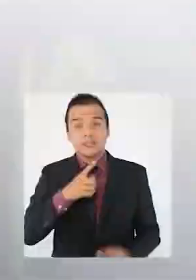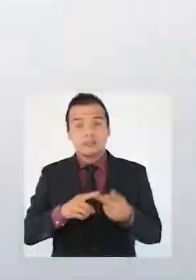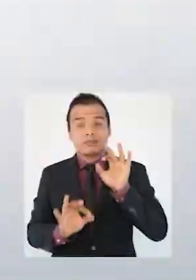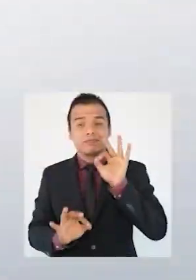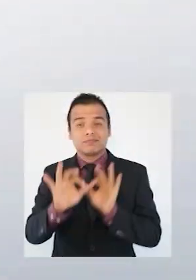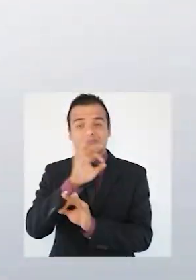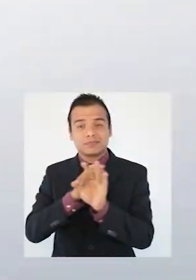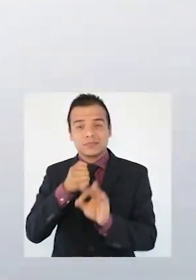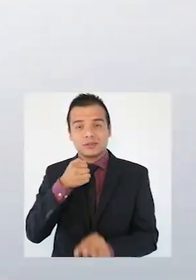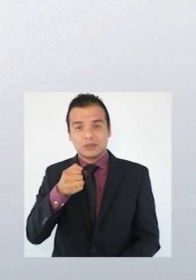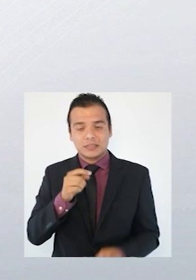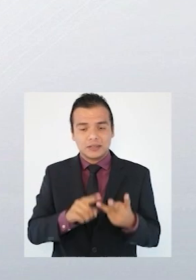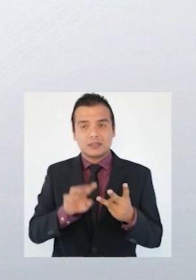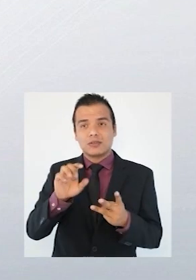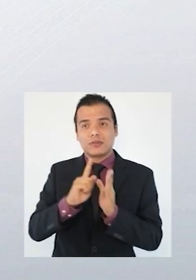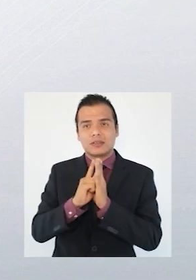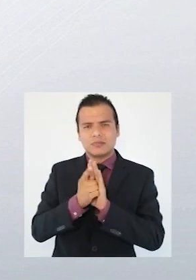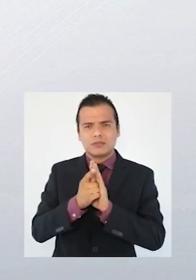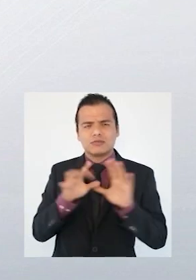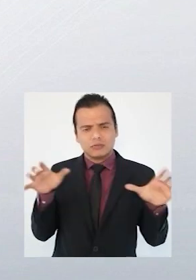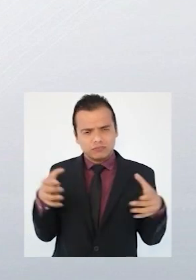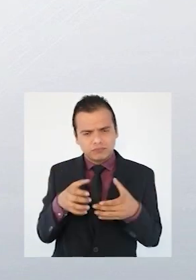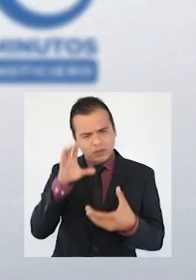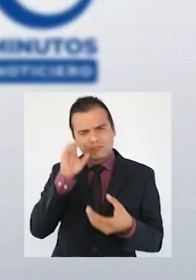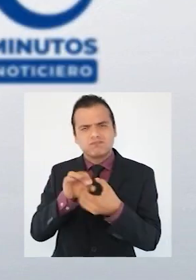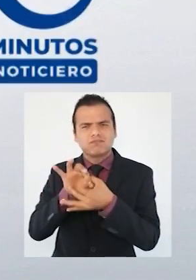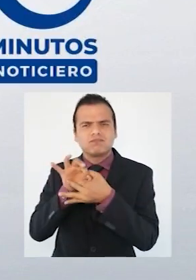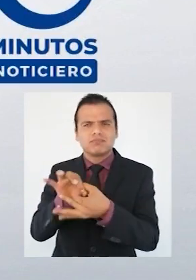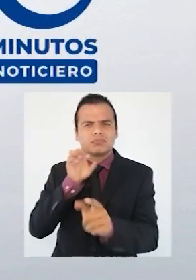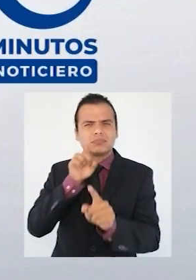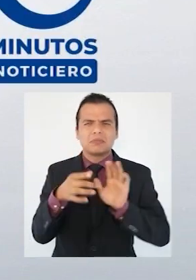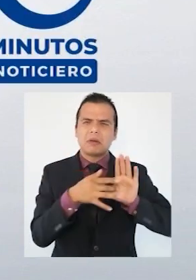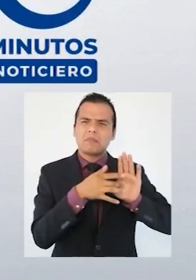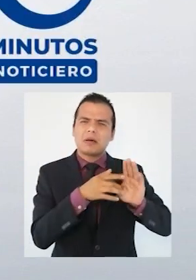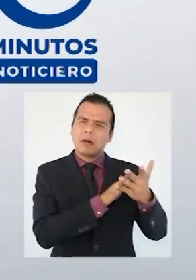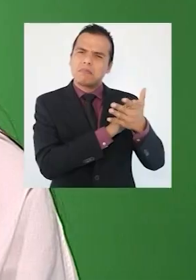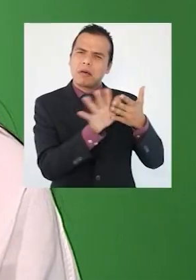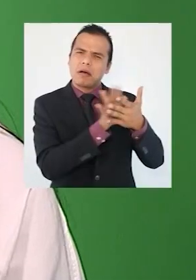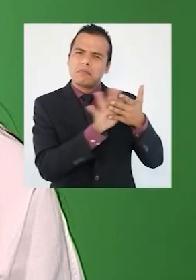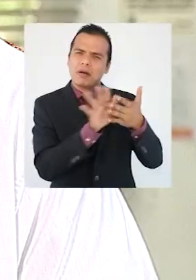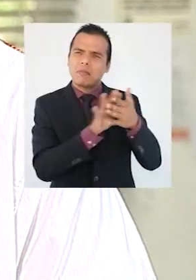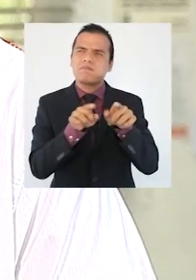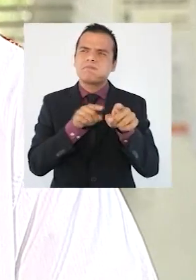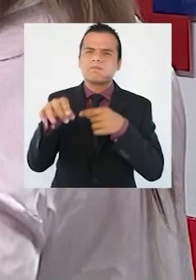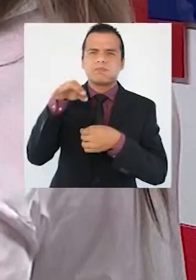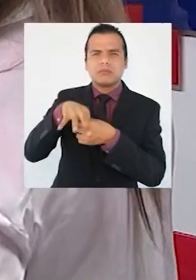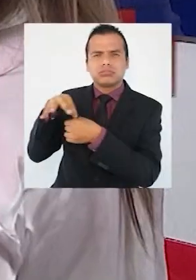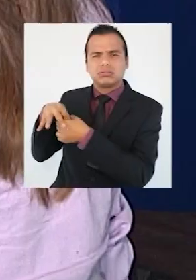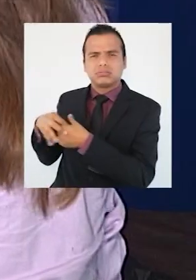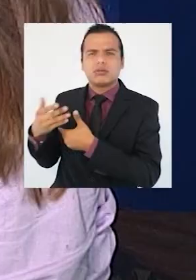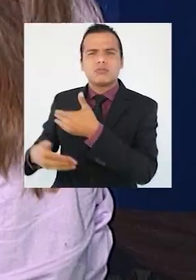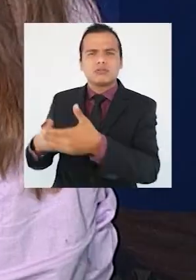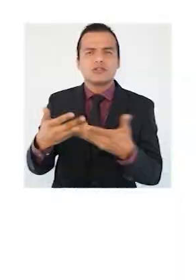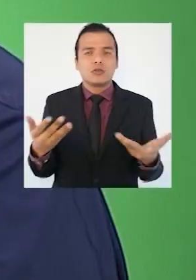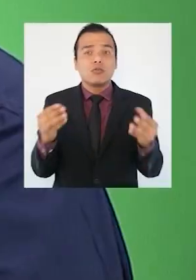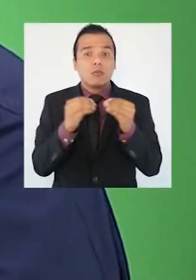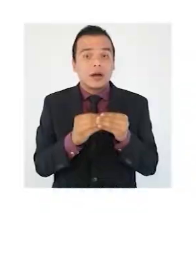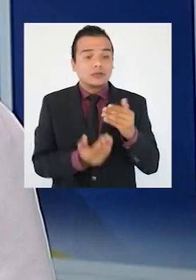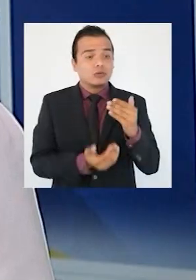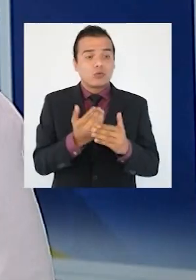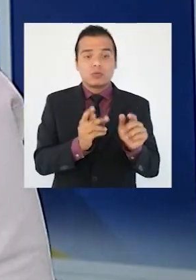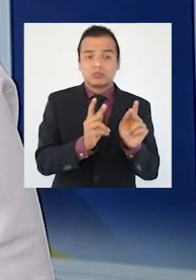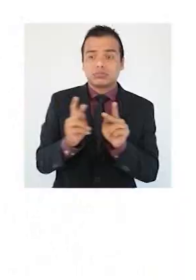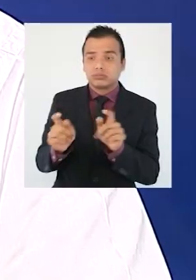medios noti5 telepacífico noticias y 90 minutos Unidos para que usted conozca de manera oportuna y con el